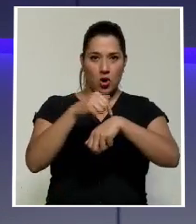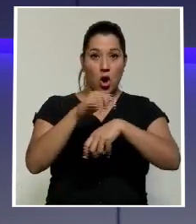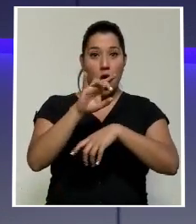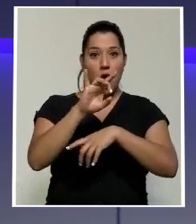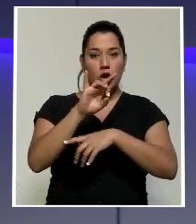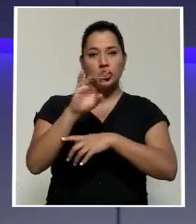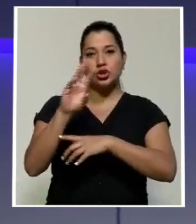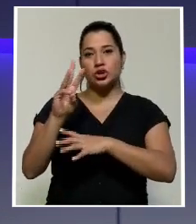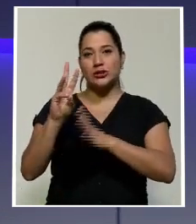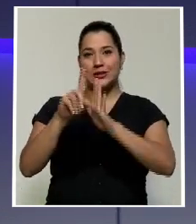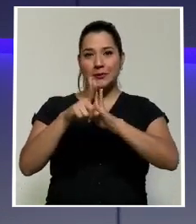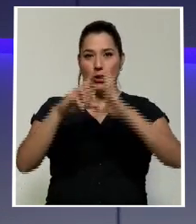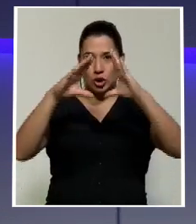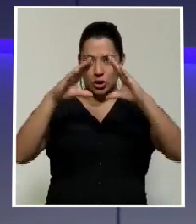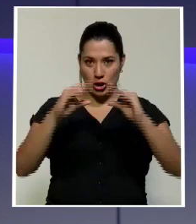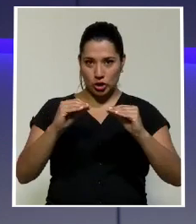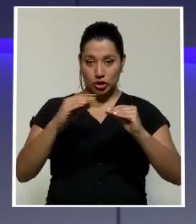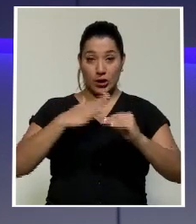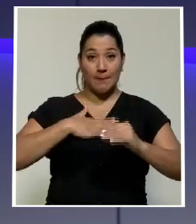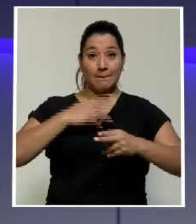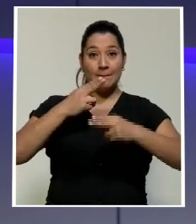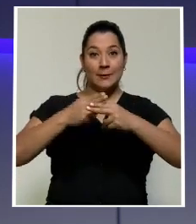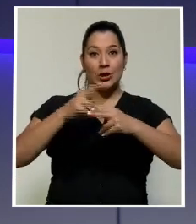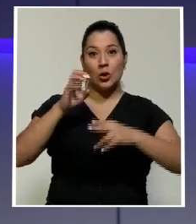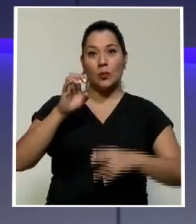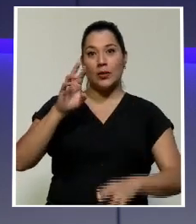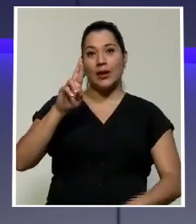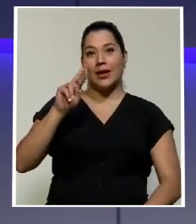6 minutos. Soy Ernesto Rivera.